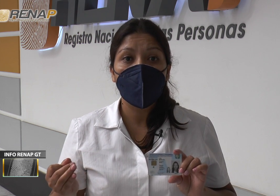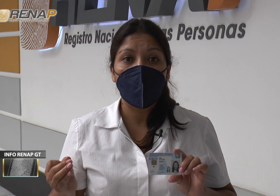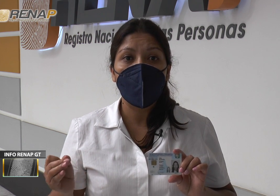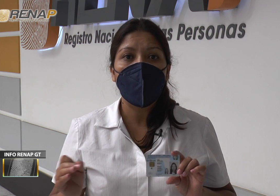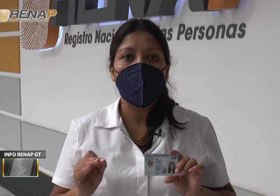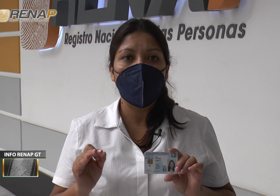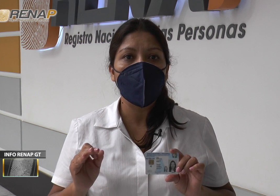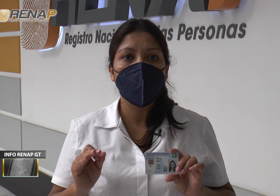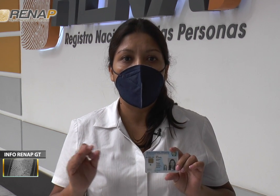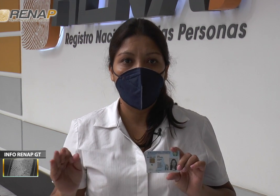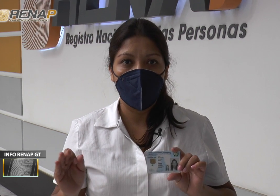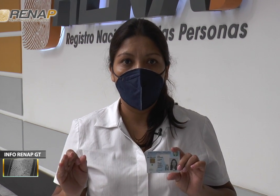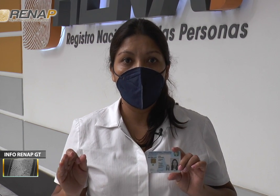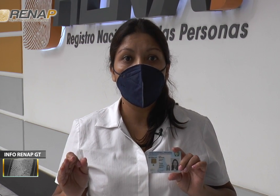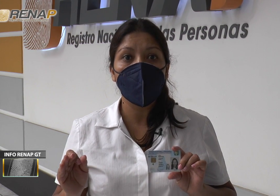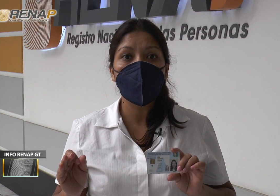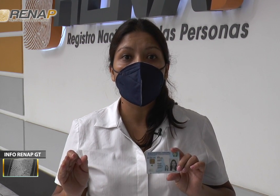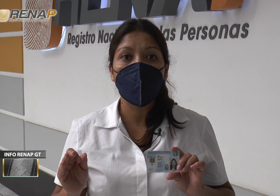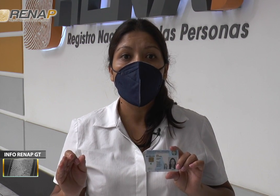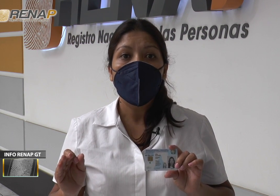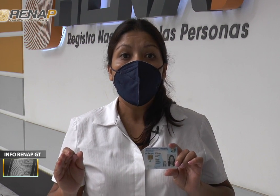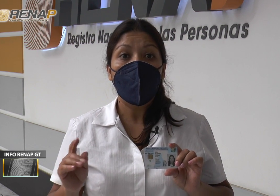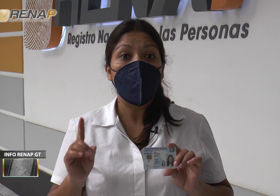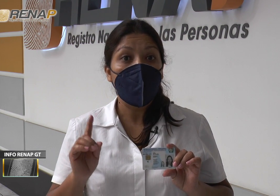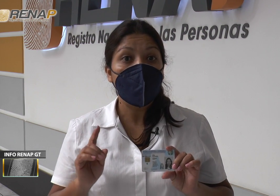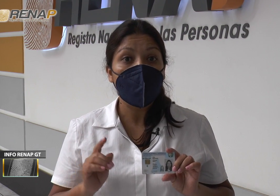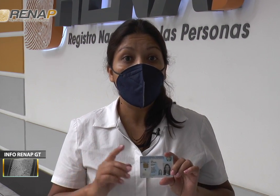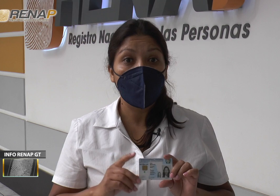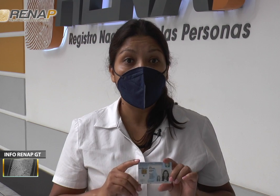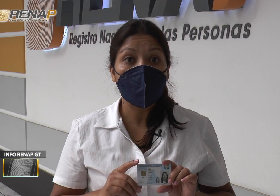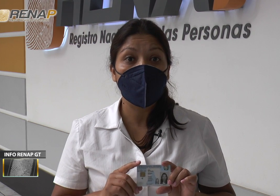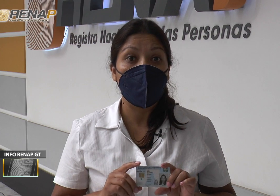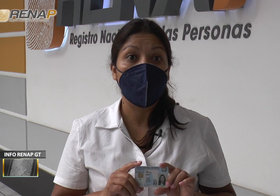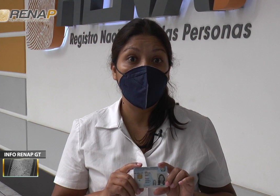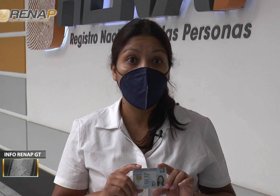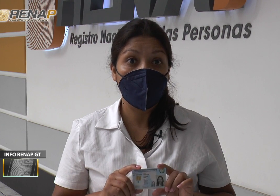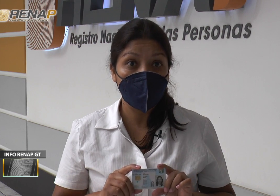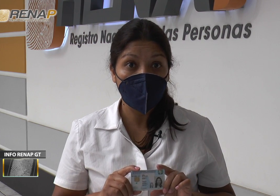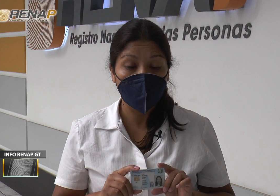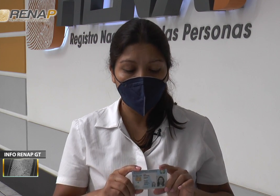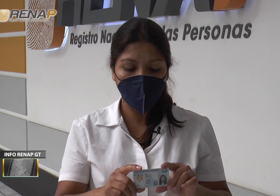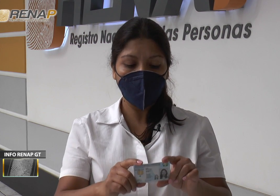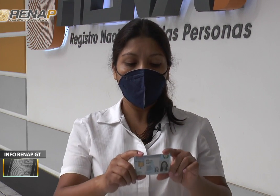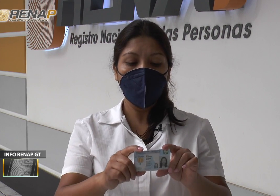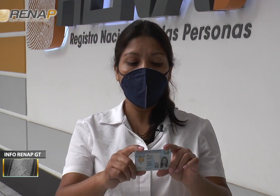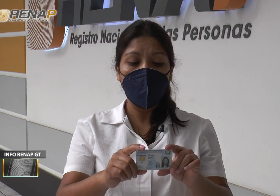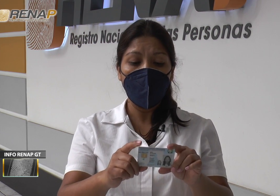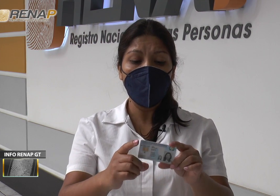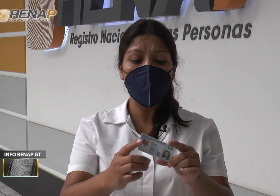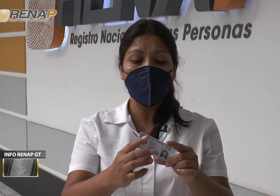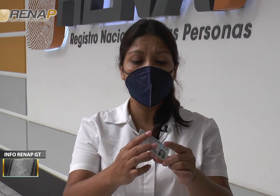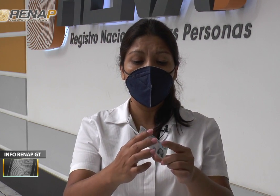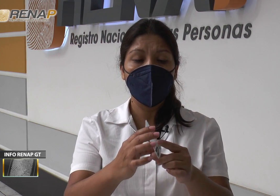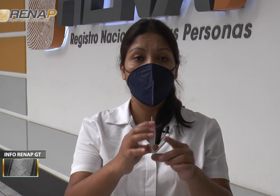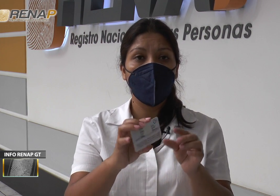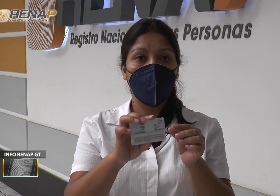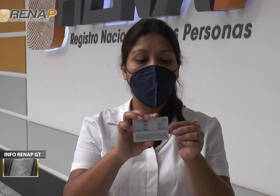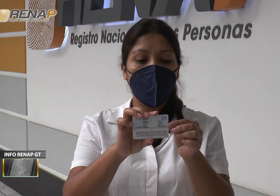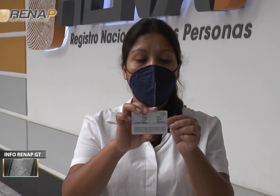es funcional para ningún trámite, incluso que puede tener problemas de identificación.